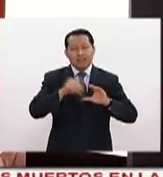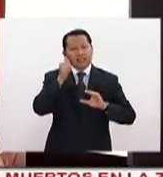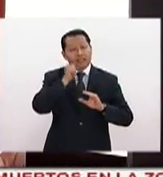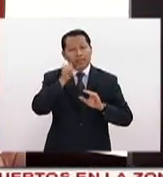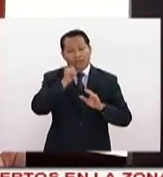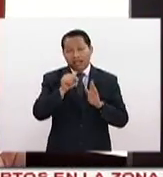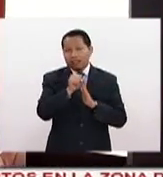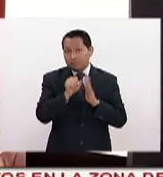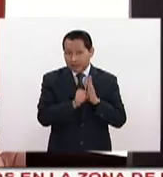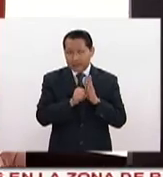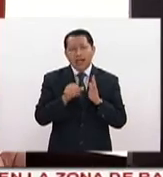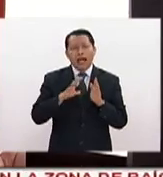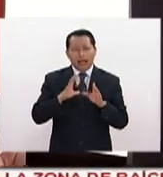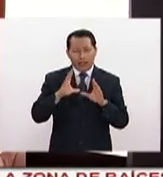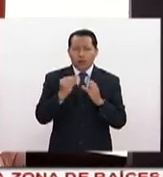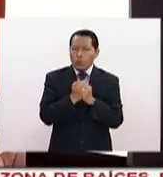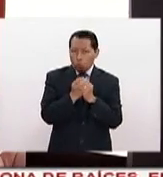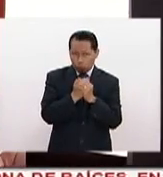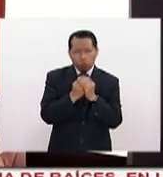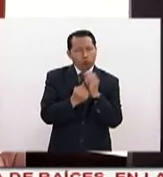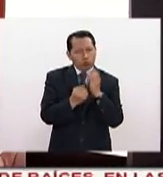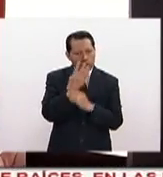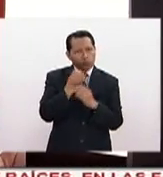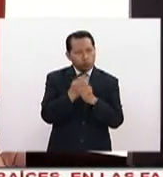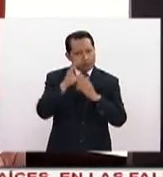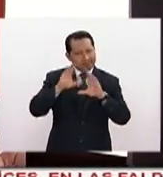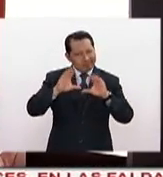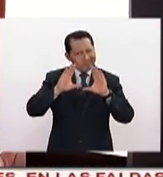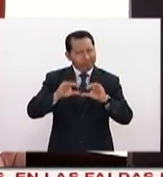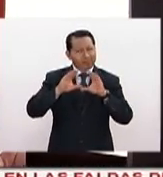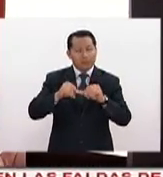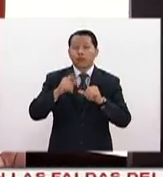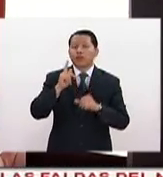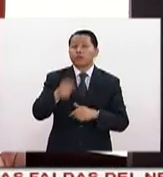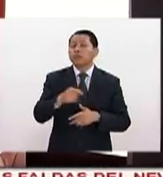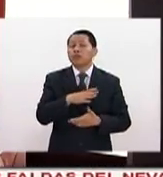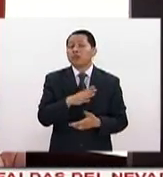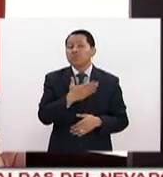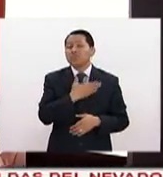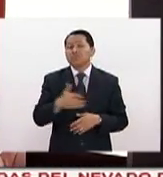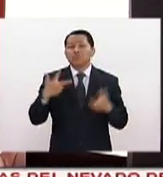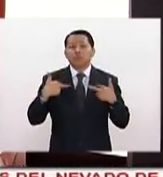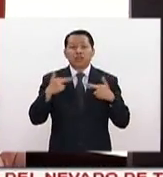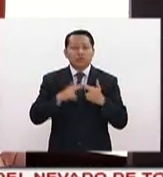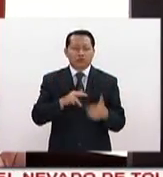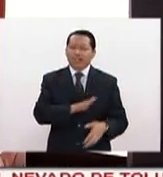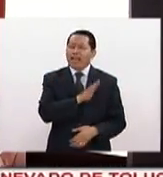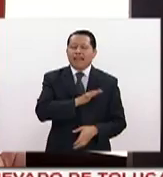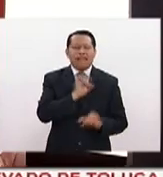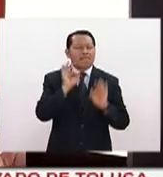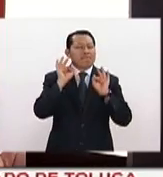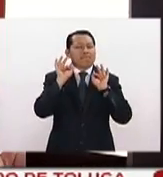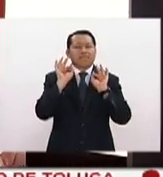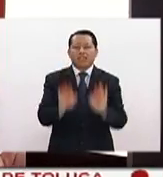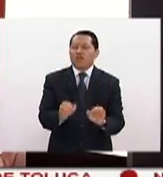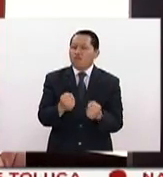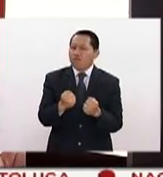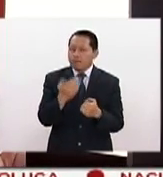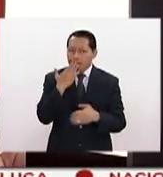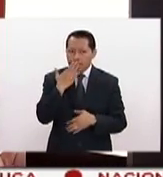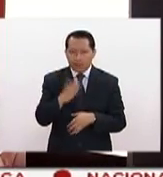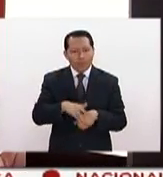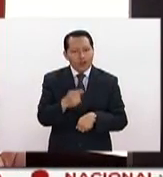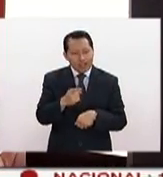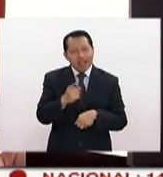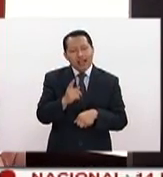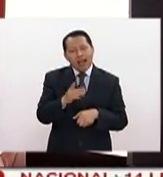semestre se les están dando cursos de actualización, de tal manera que tenemos profesores de calidad, de mucha calidad, porque